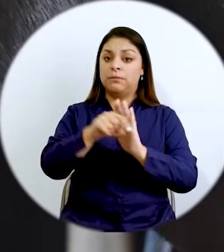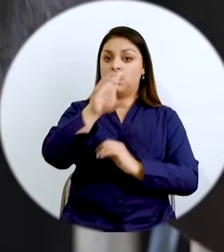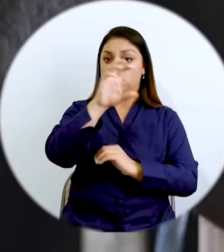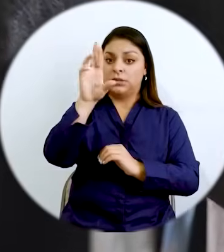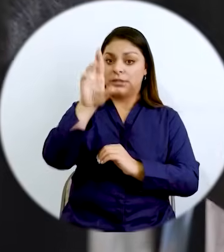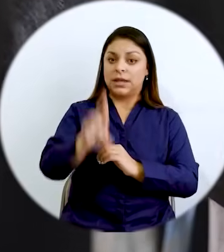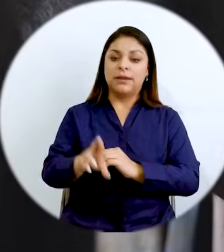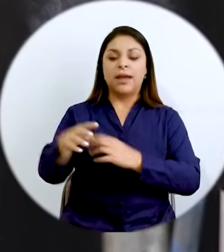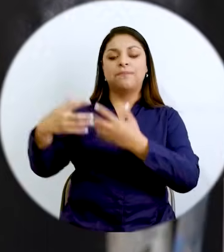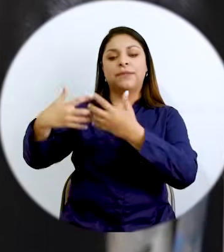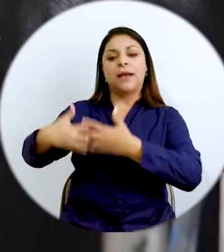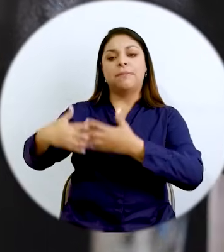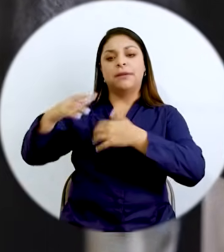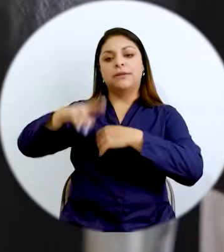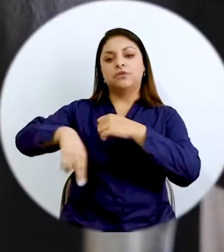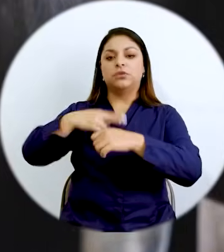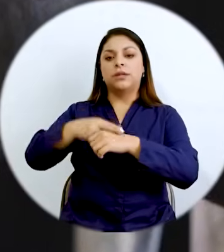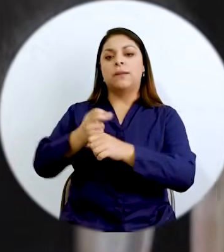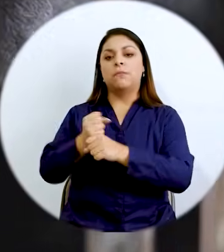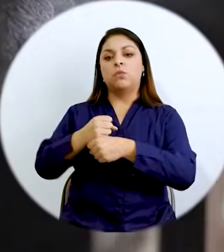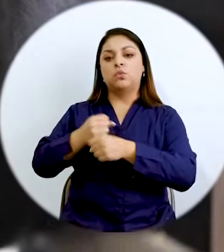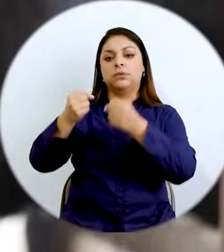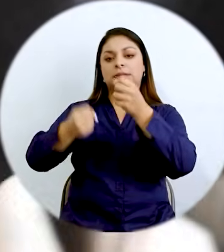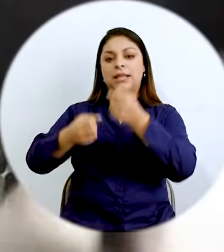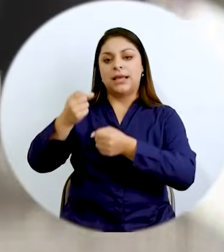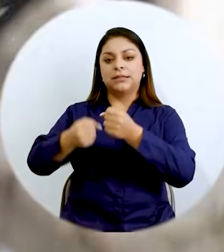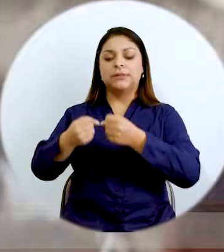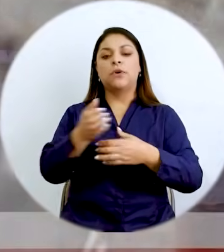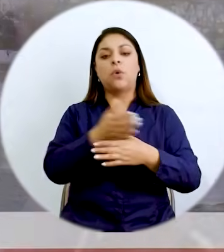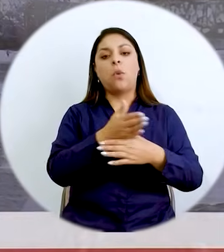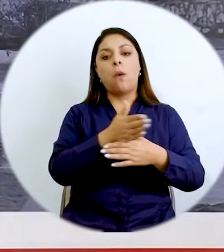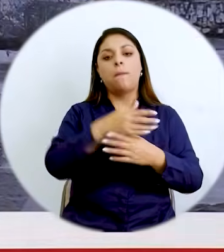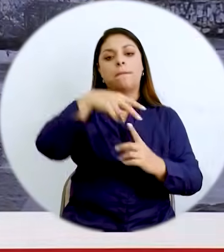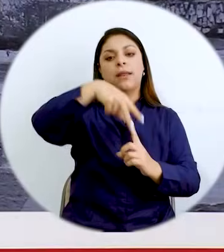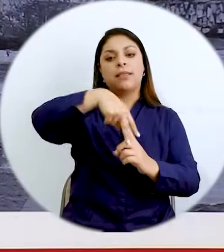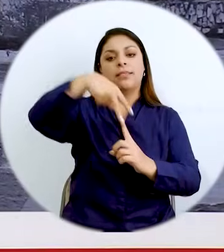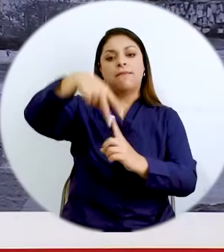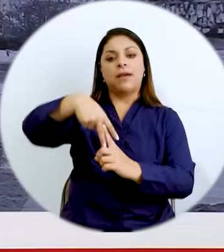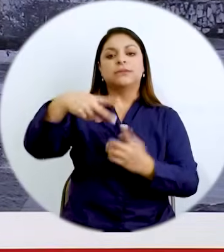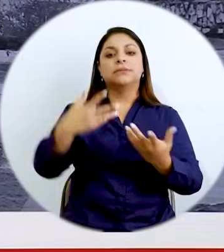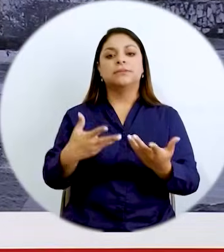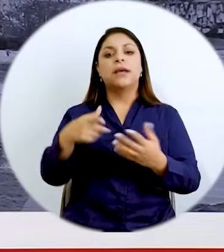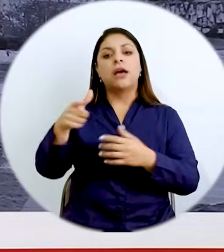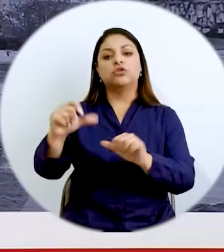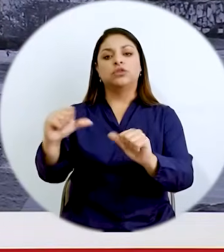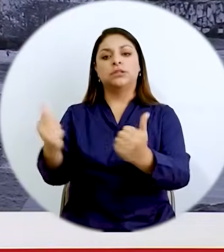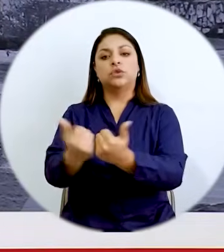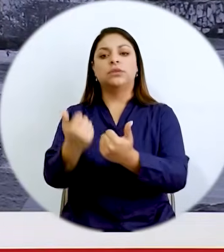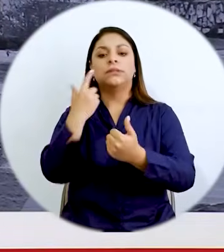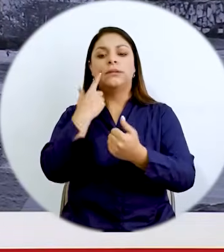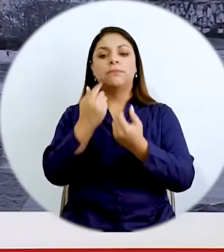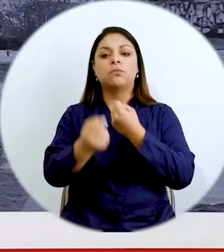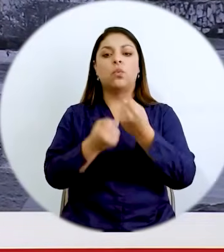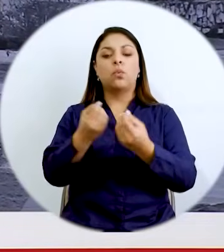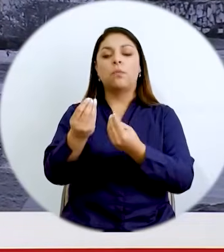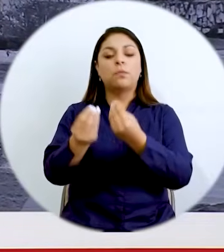Rica, la Cámara Nacional de Productores de Leche, las cooperativas de productores de leche, asociaciones de